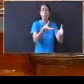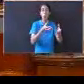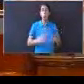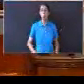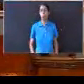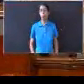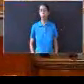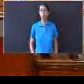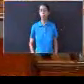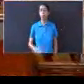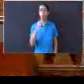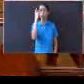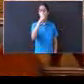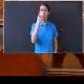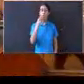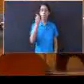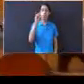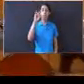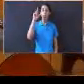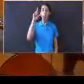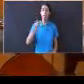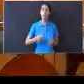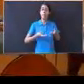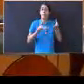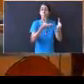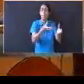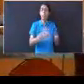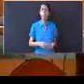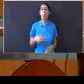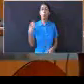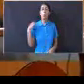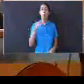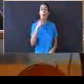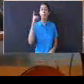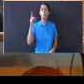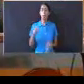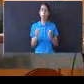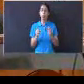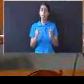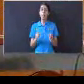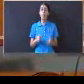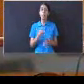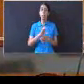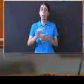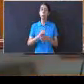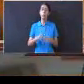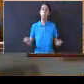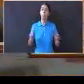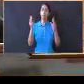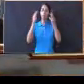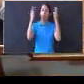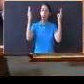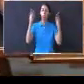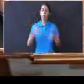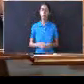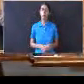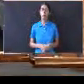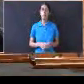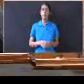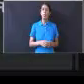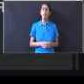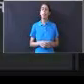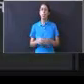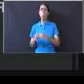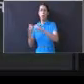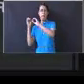A Saúl hay que enterrarlo, porque entonces Dios va a hacer cosas maravillosas. Y arrojó a Saúl la lanza diciendo, clavaré a David en la pared, pero David lo evadió dos